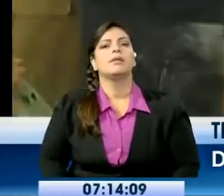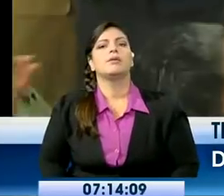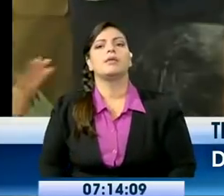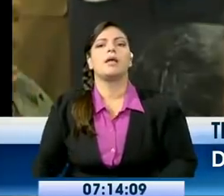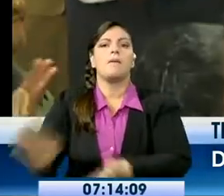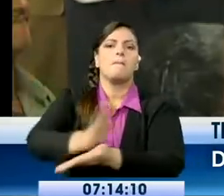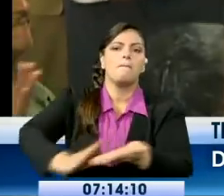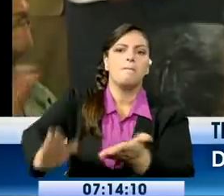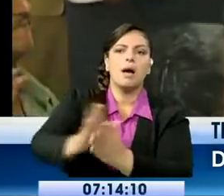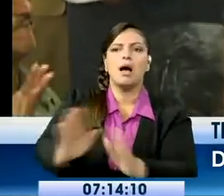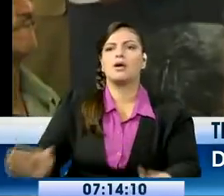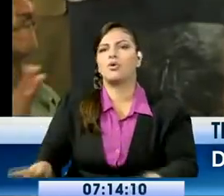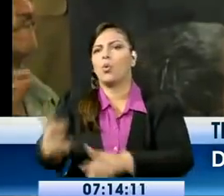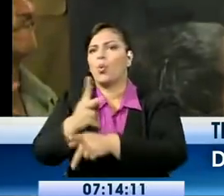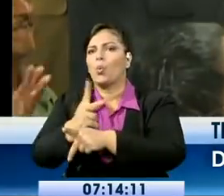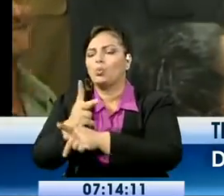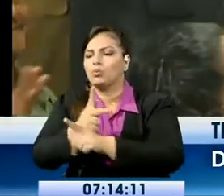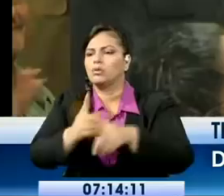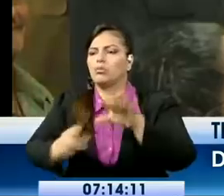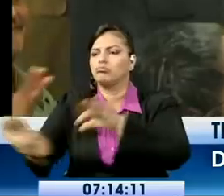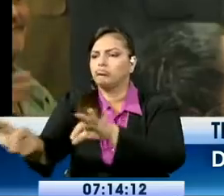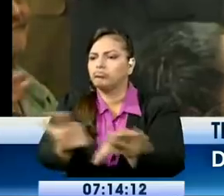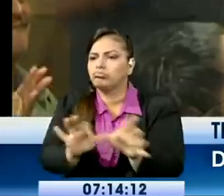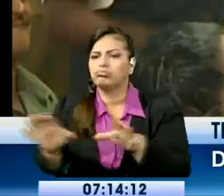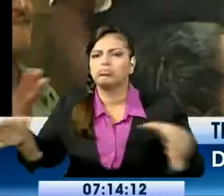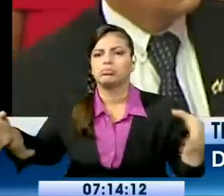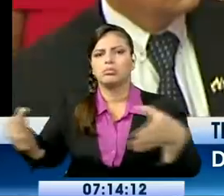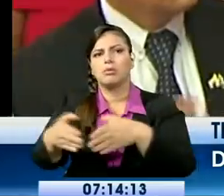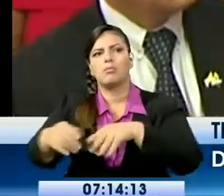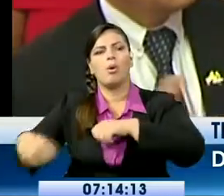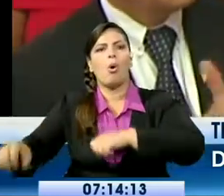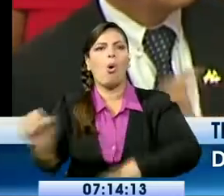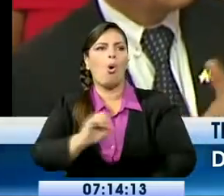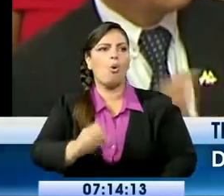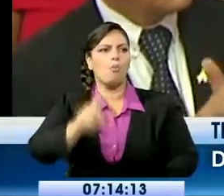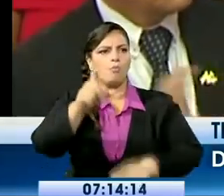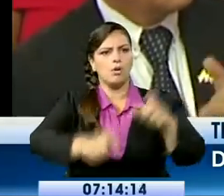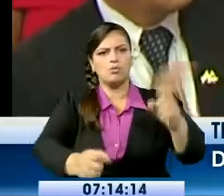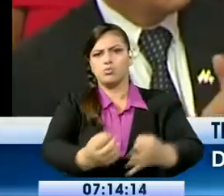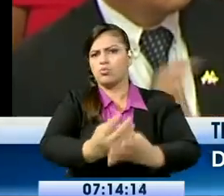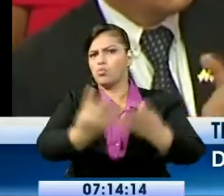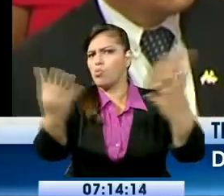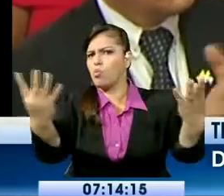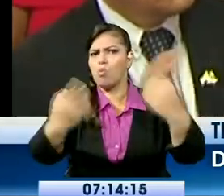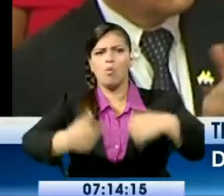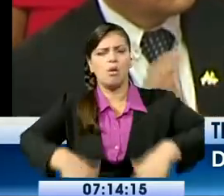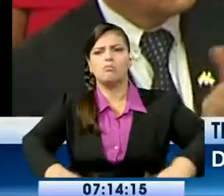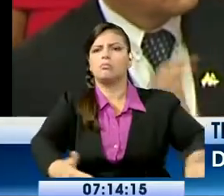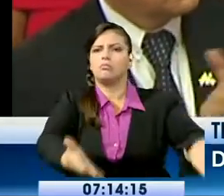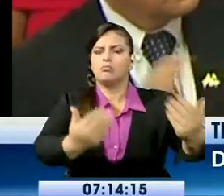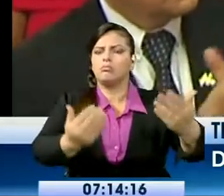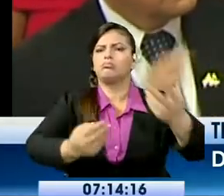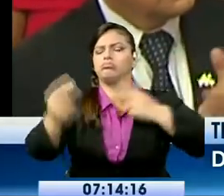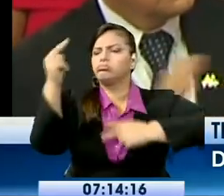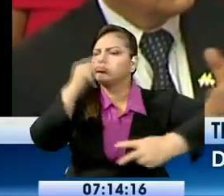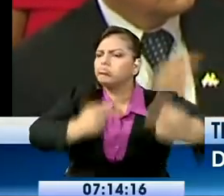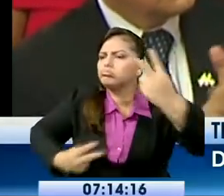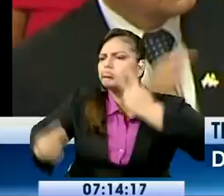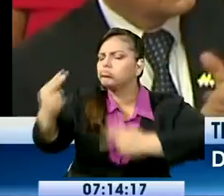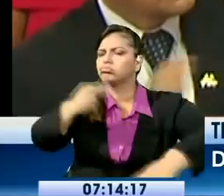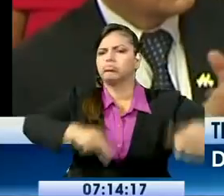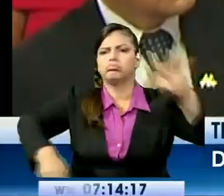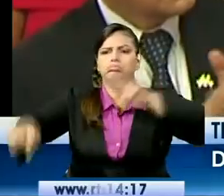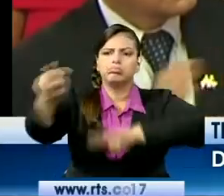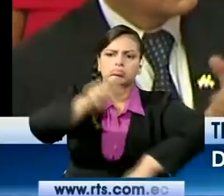de observatorios y veedurías ciudadanas y el impulso que le dieron al cogobierno entre la sociedad y